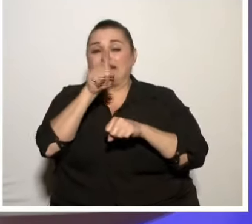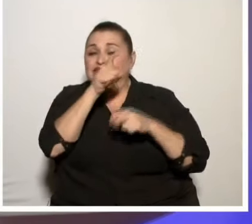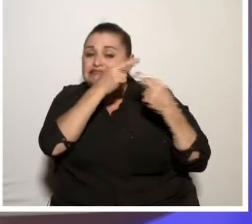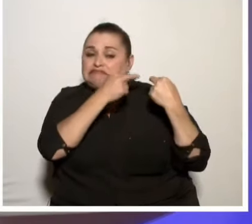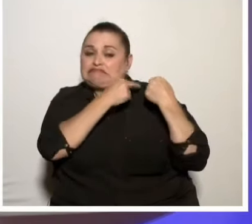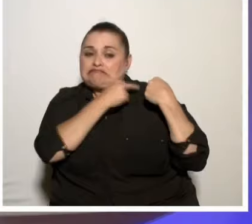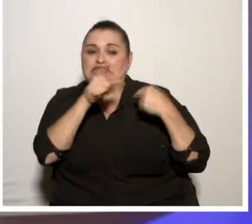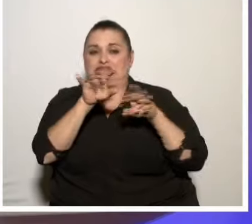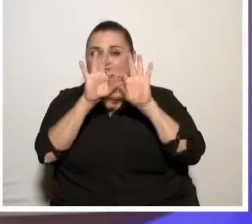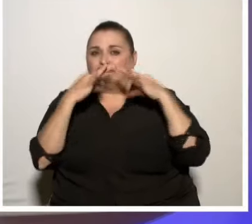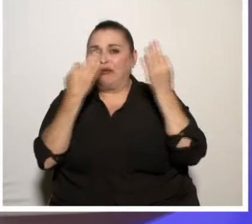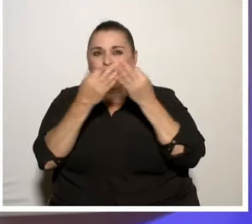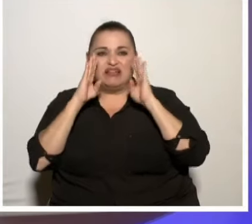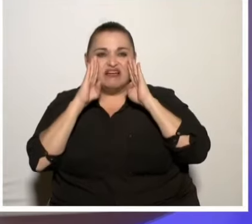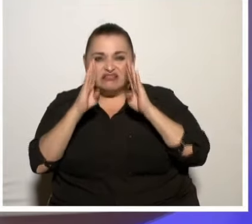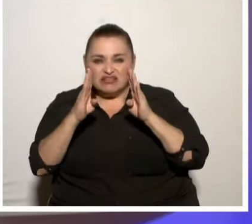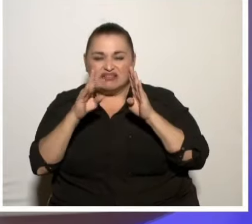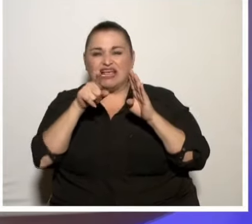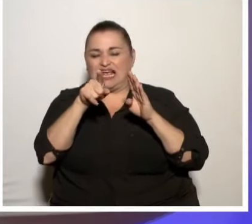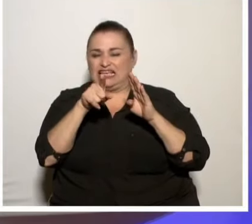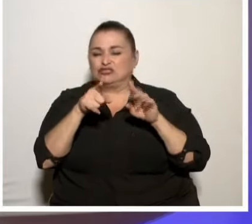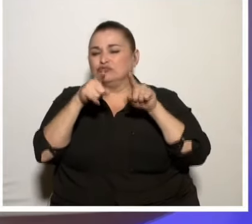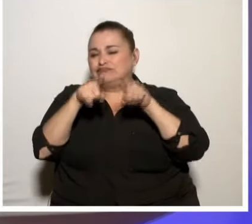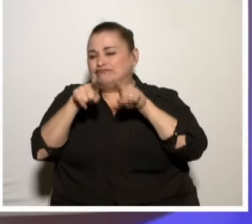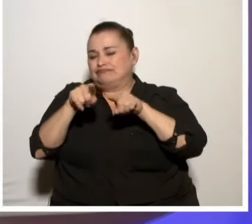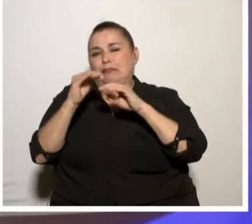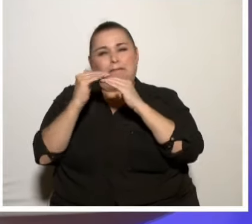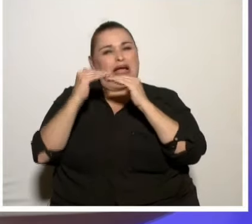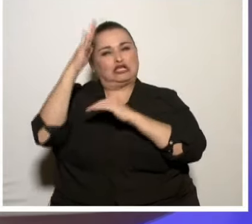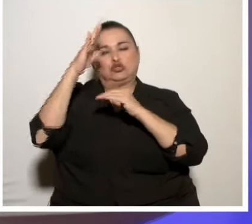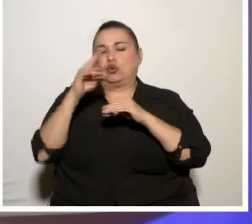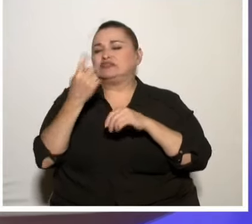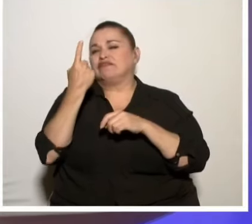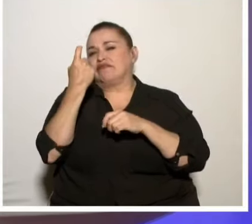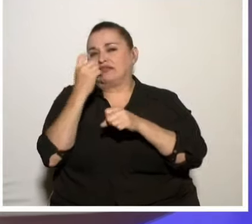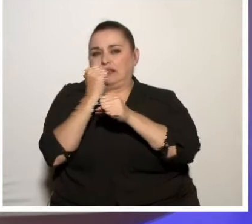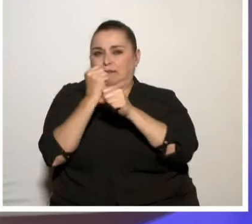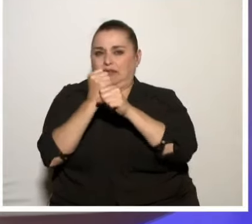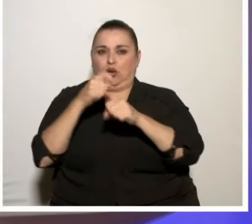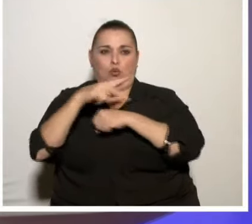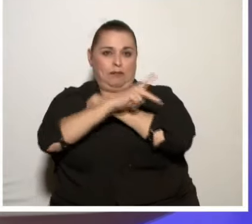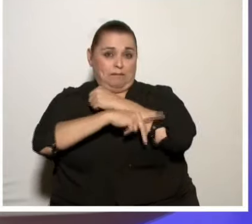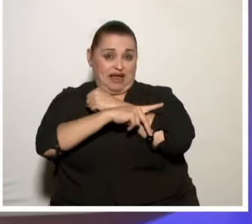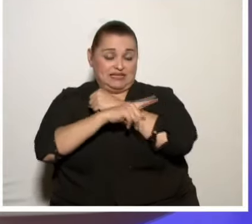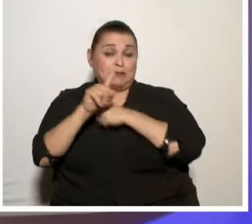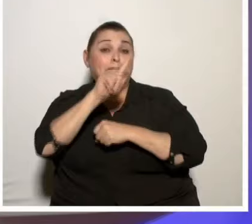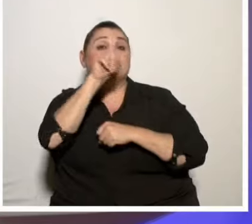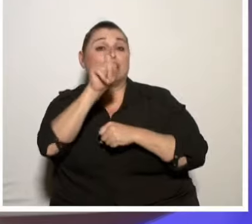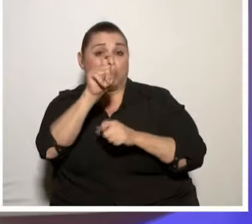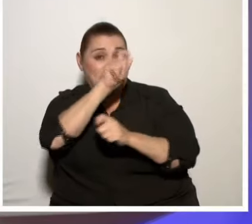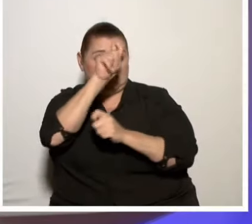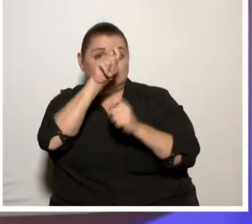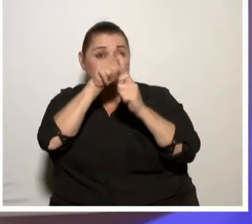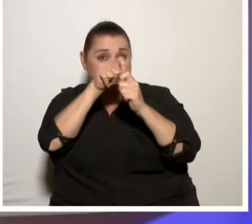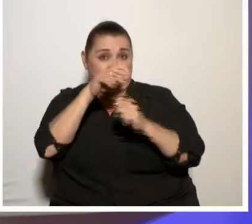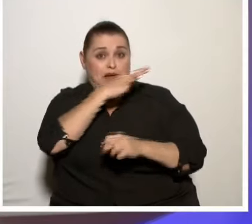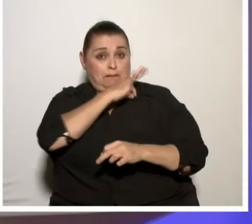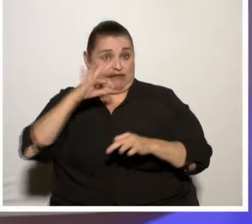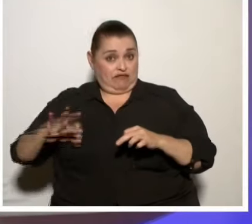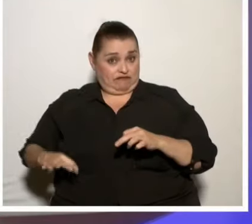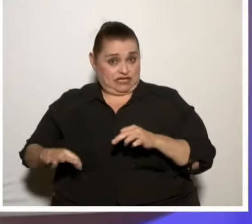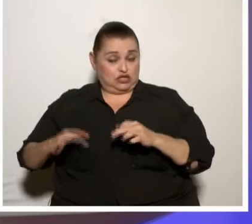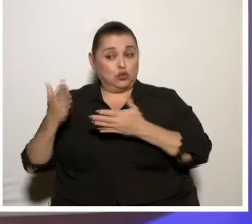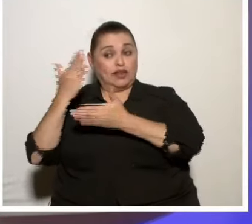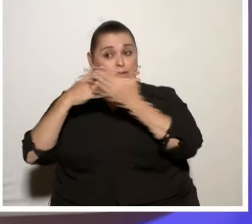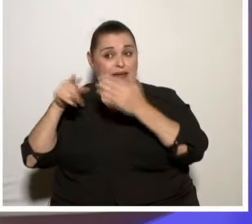obligaciones familiares y hace que éstas sean las mayores desempleadas en el país. La pregunta concreta para don Fabricio Alvarado, de